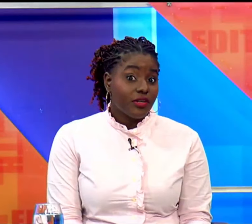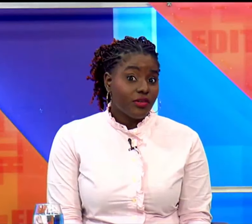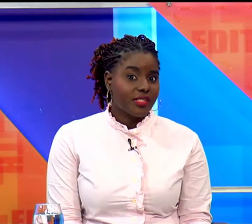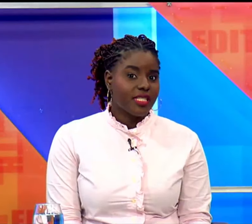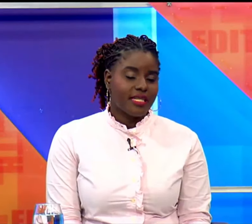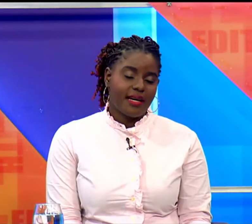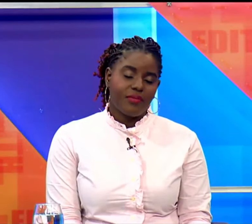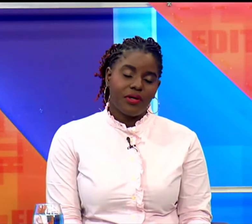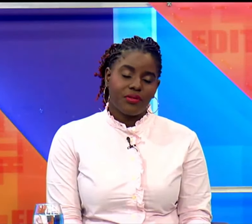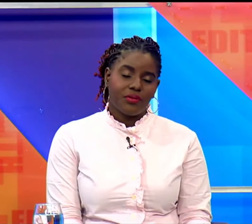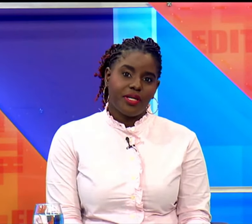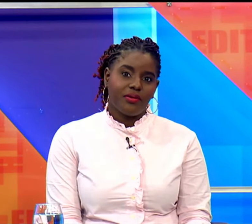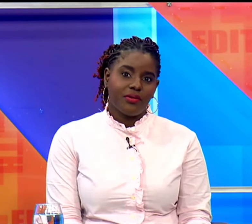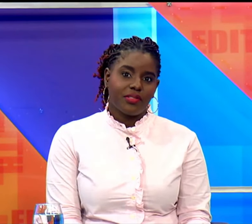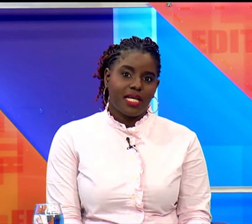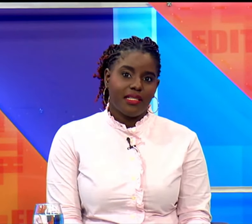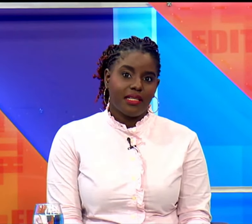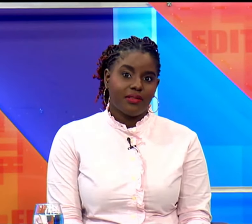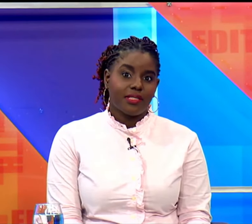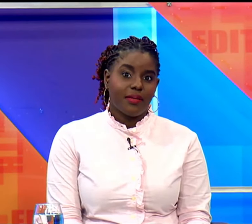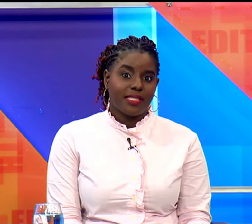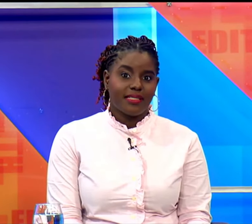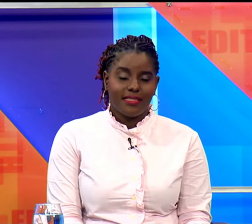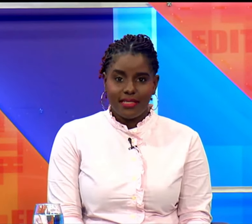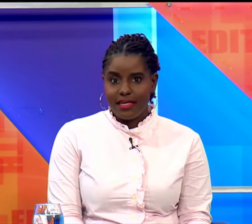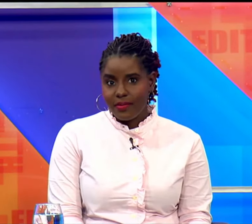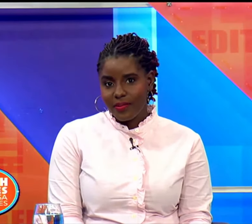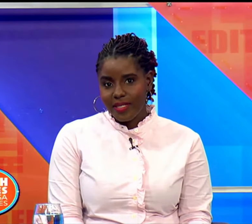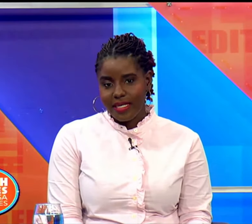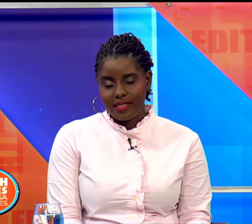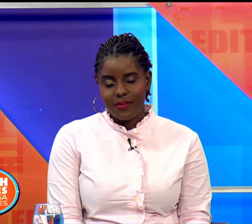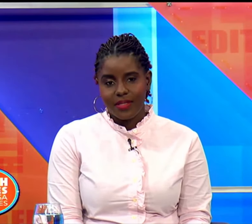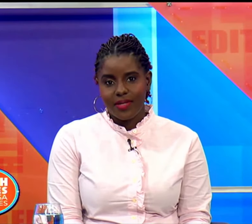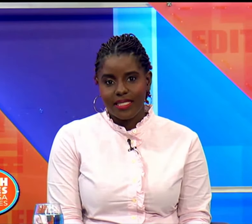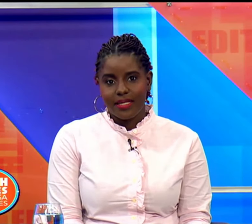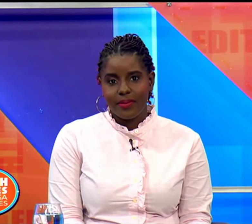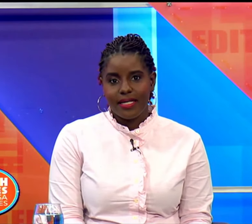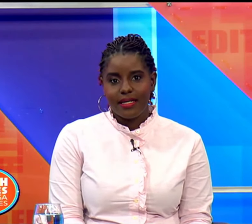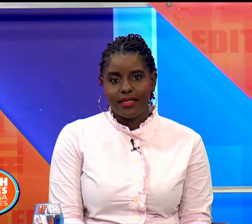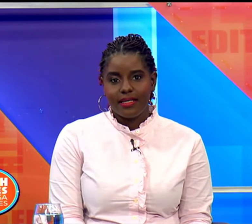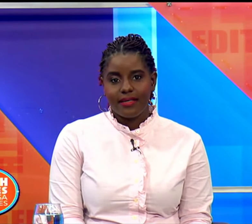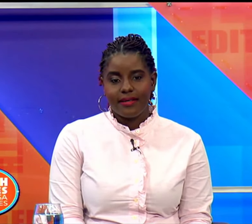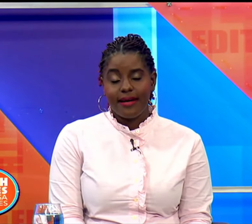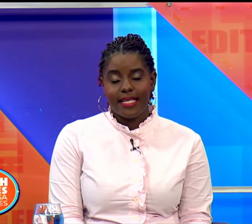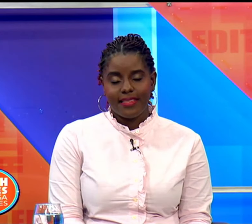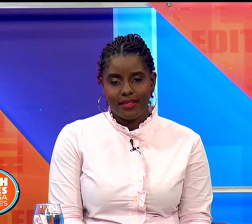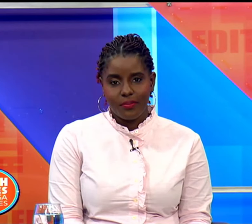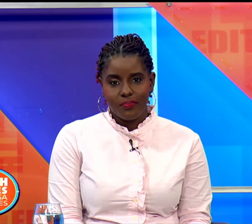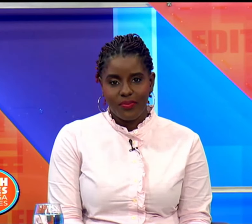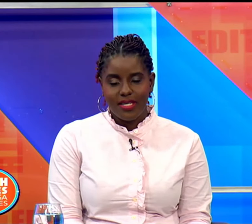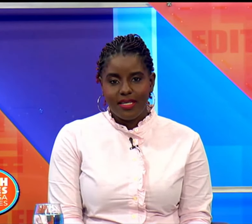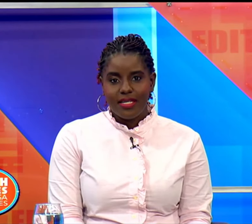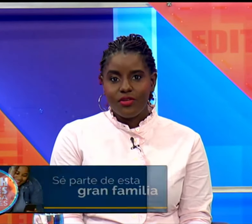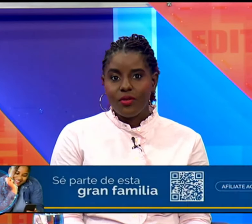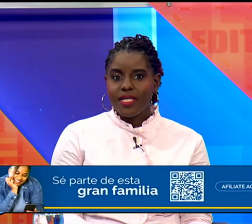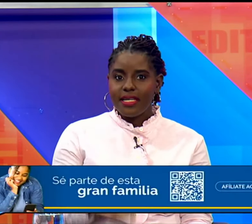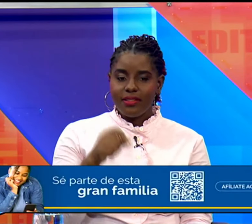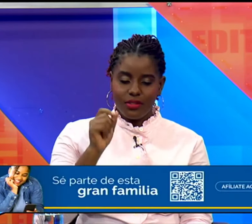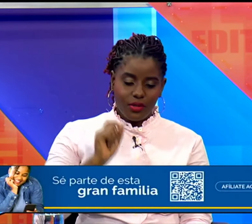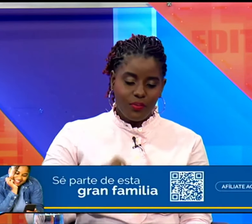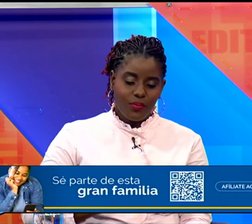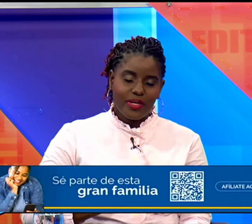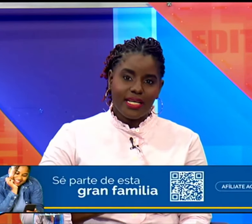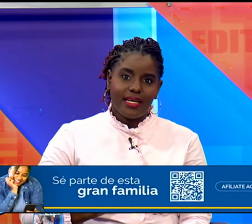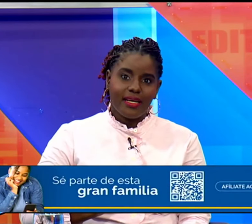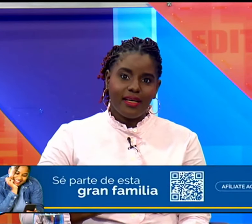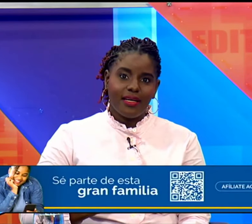Estos fueron los intercambios que tuvieron los candidatos a la presidencia de la República respecto al tema haitiano. Y yo me